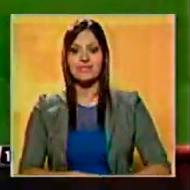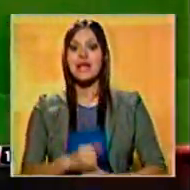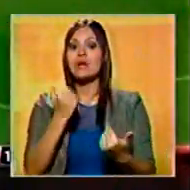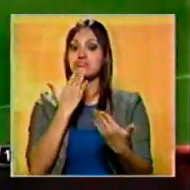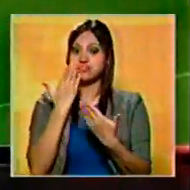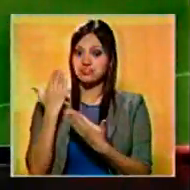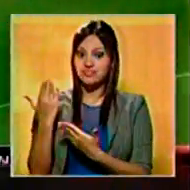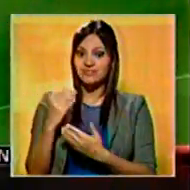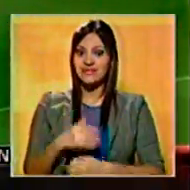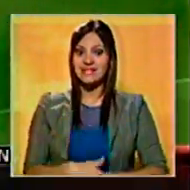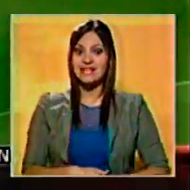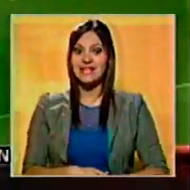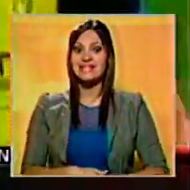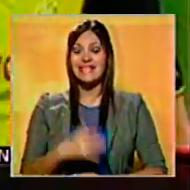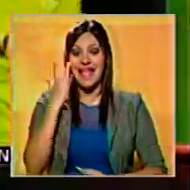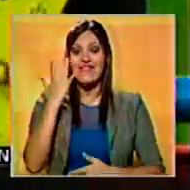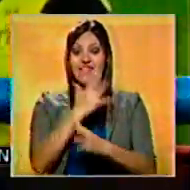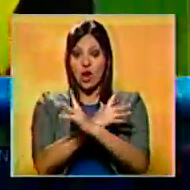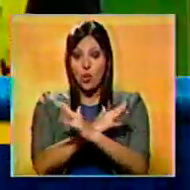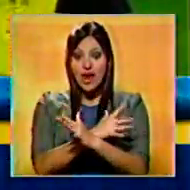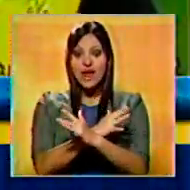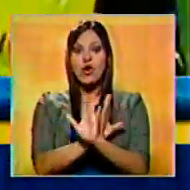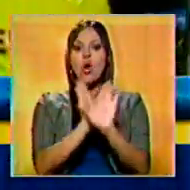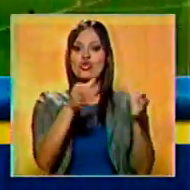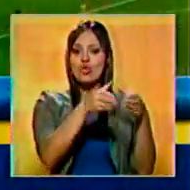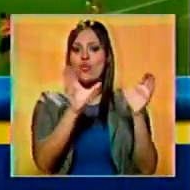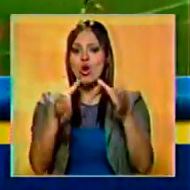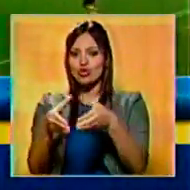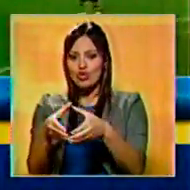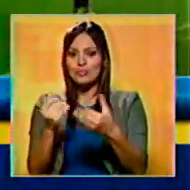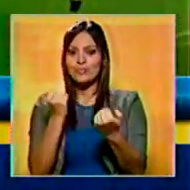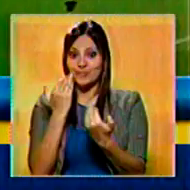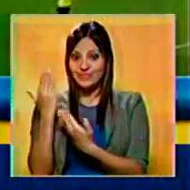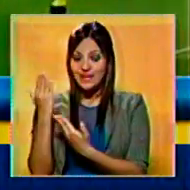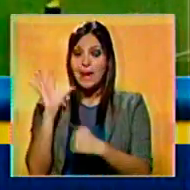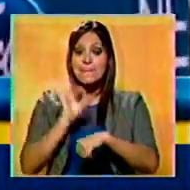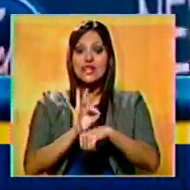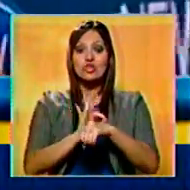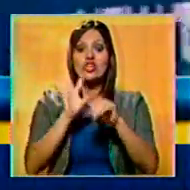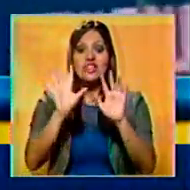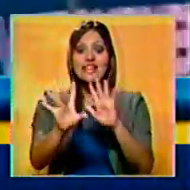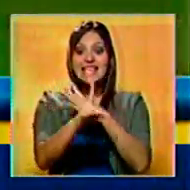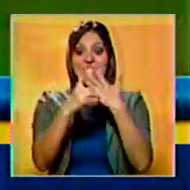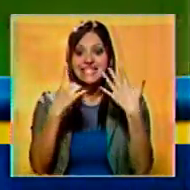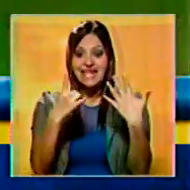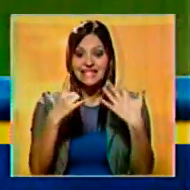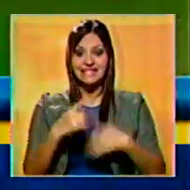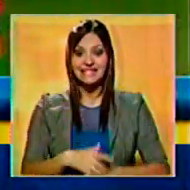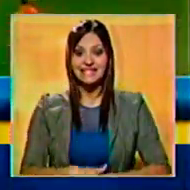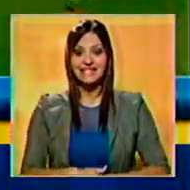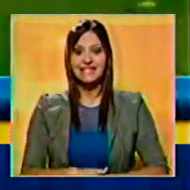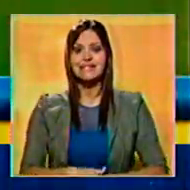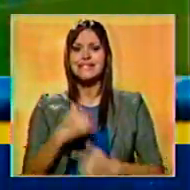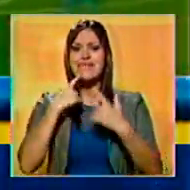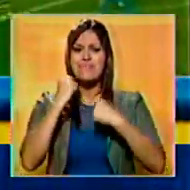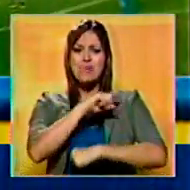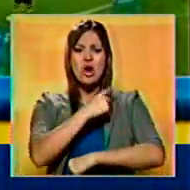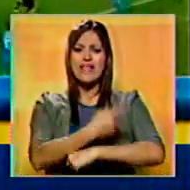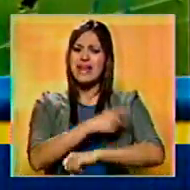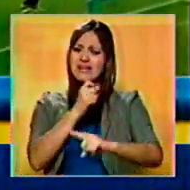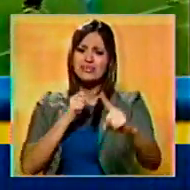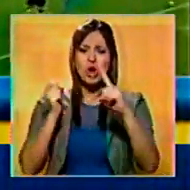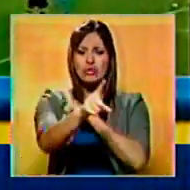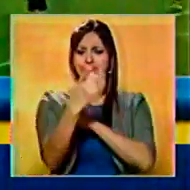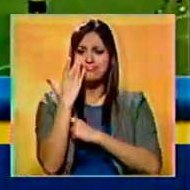Iduna Park de Dortmund recibía el partido de vuelta entre el Borussia y el Zenit de San Petersburgo. Al minuto 16, Hulk con un potente disparo. Ahí